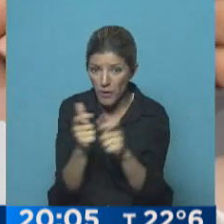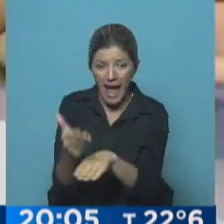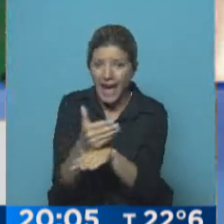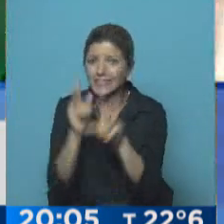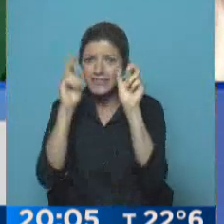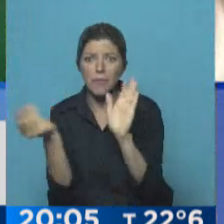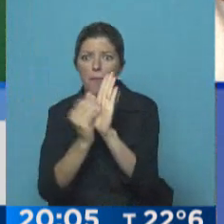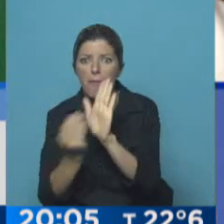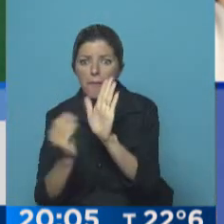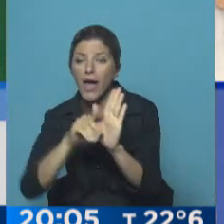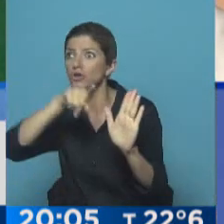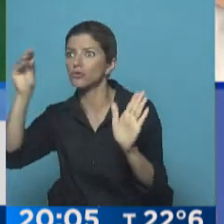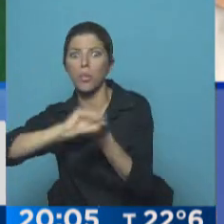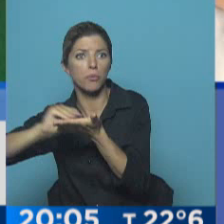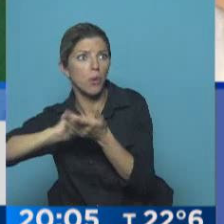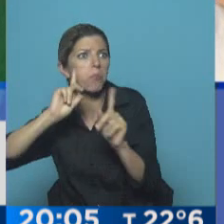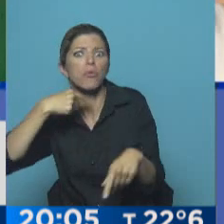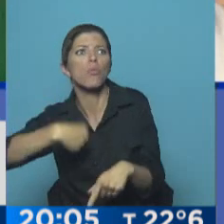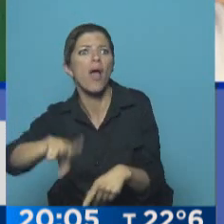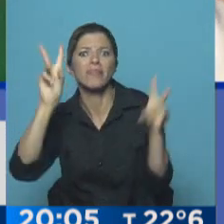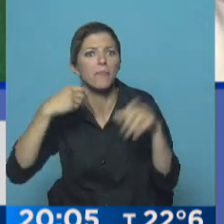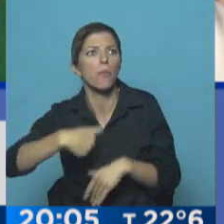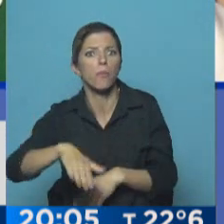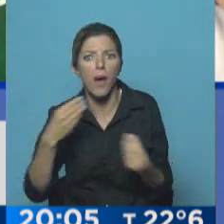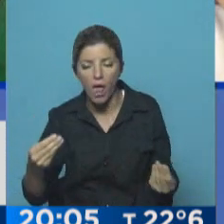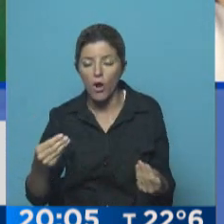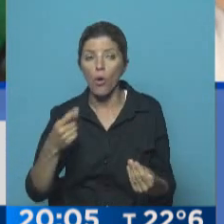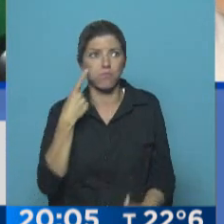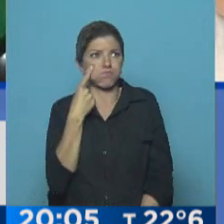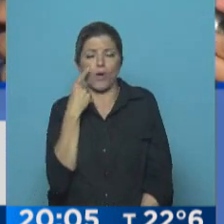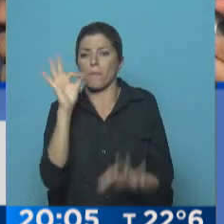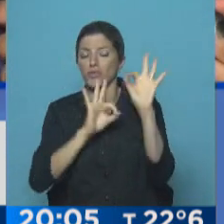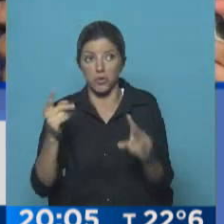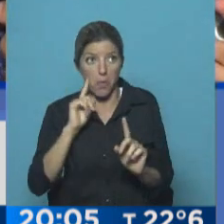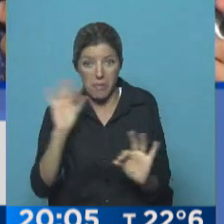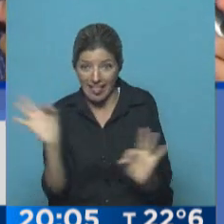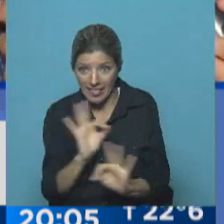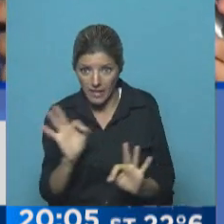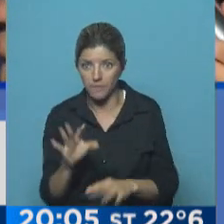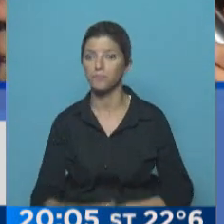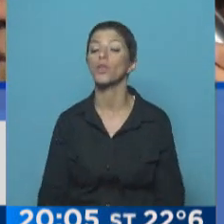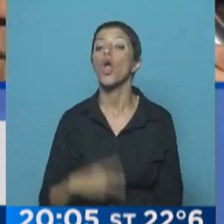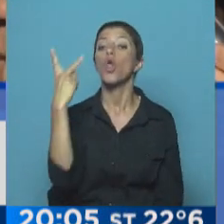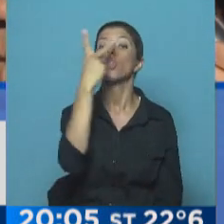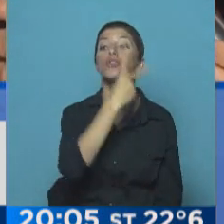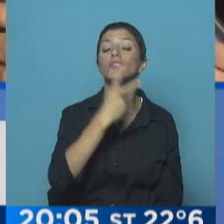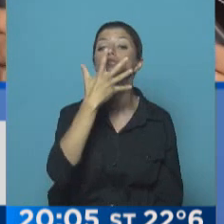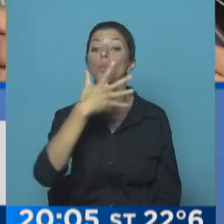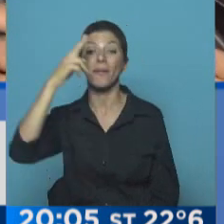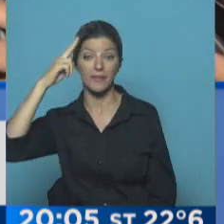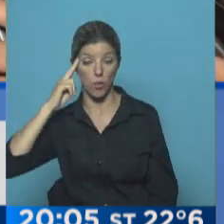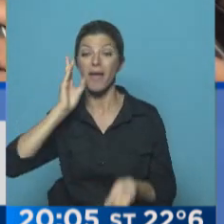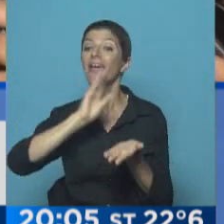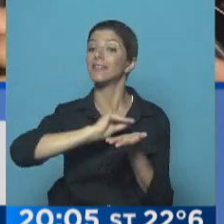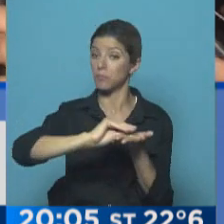los demás diputados puedan saber ni siquiera qué temas iban a tratar o en qué consistían los proyectos. Son 259 diputados y esa